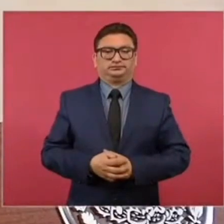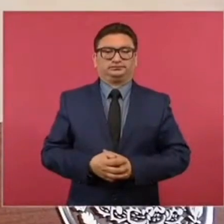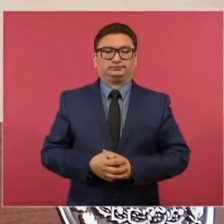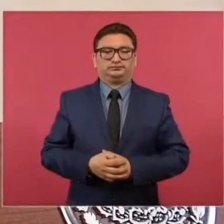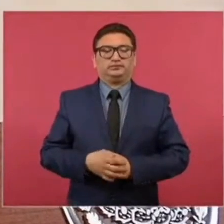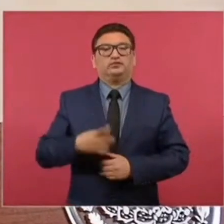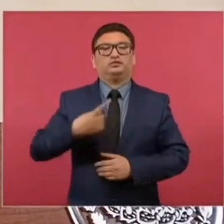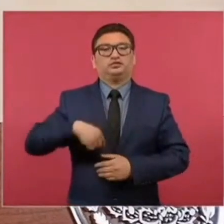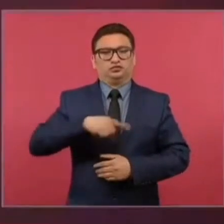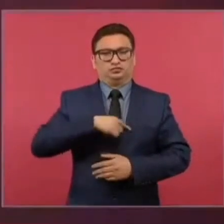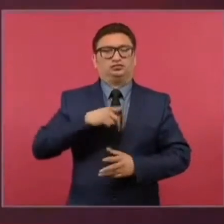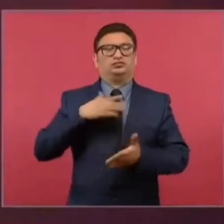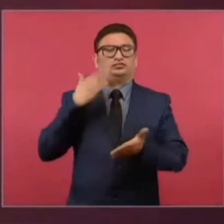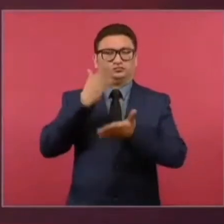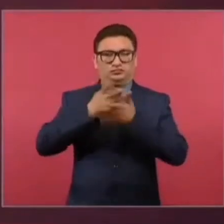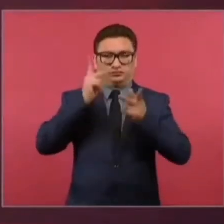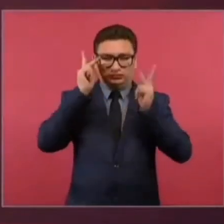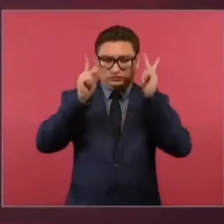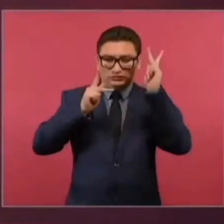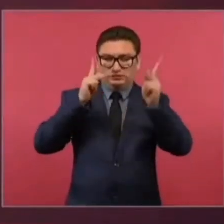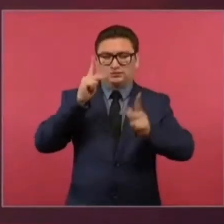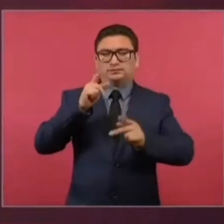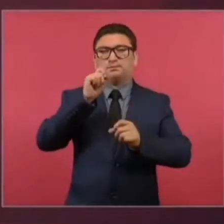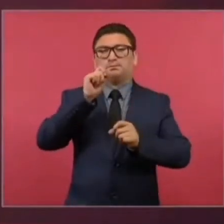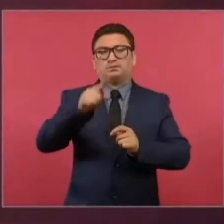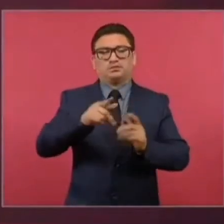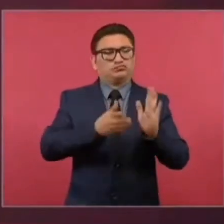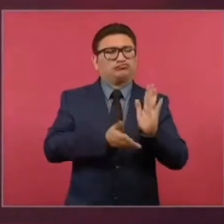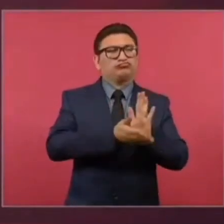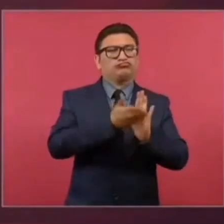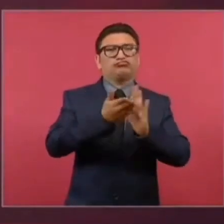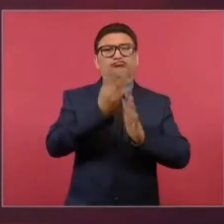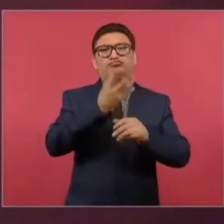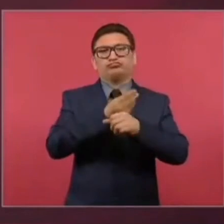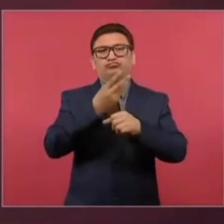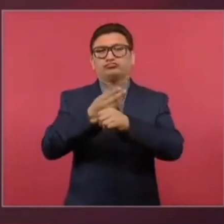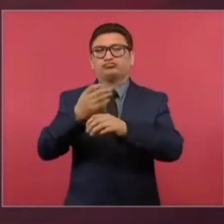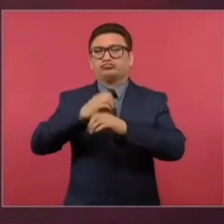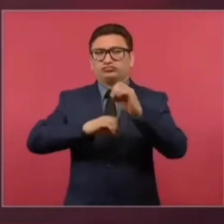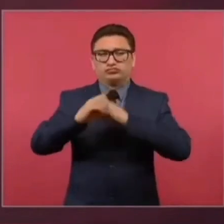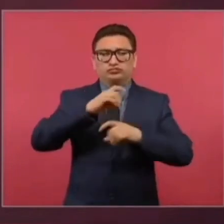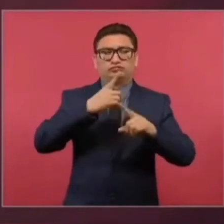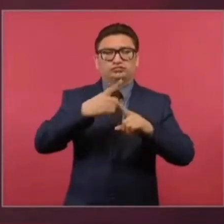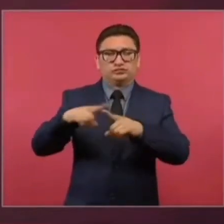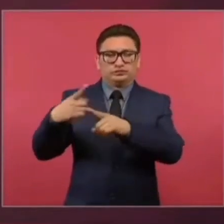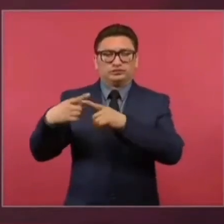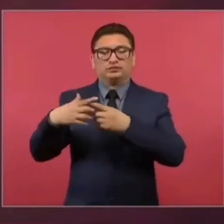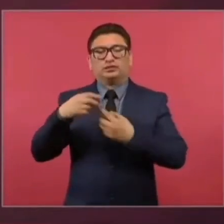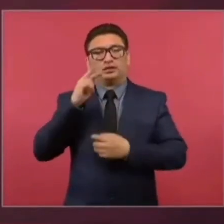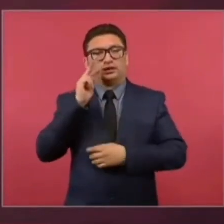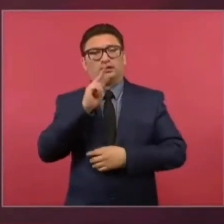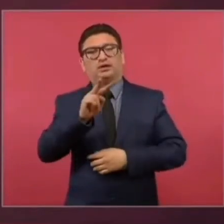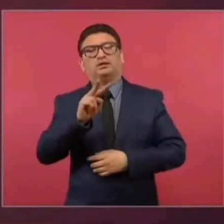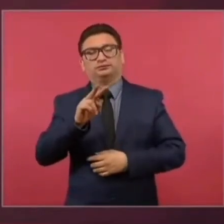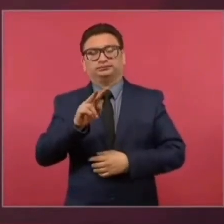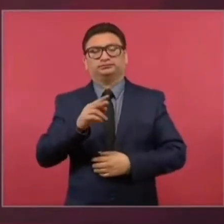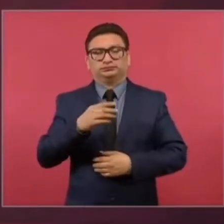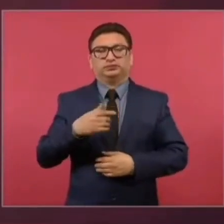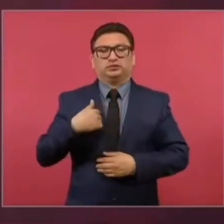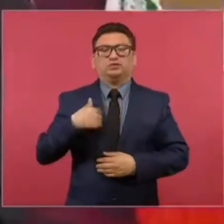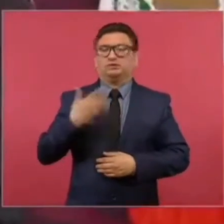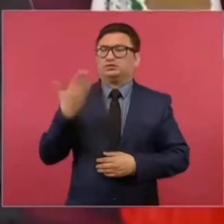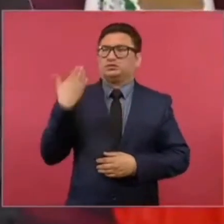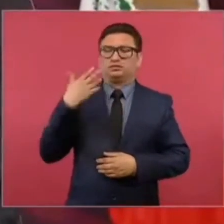Hicimos una gira para las obras hidráulicas y me tocó